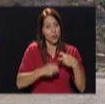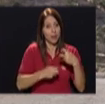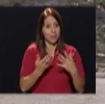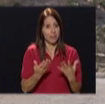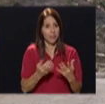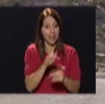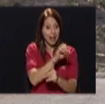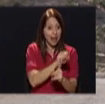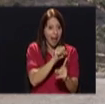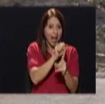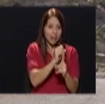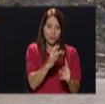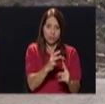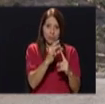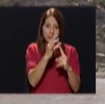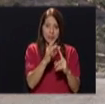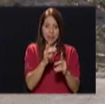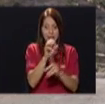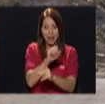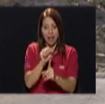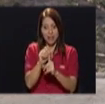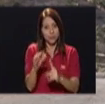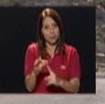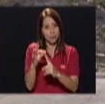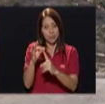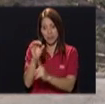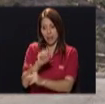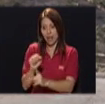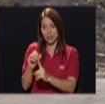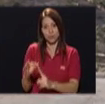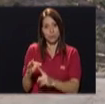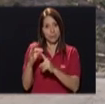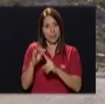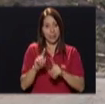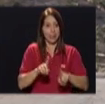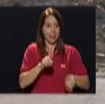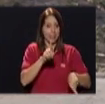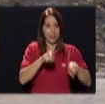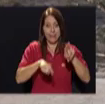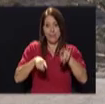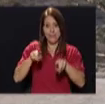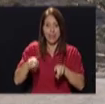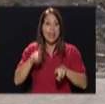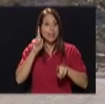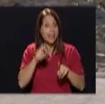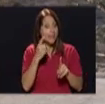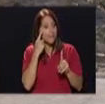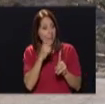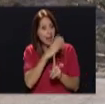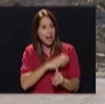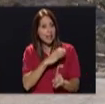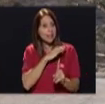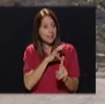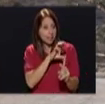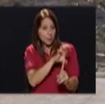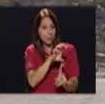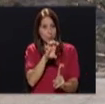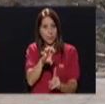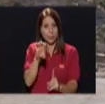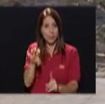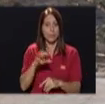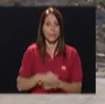ingresar, ¿verdad?, a las infraestructuras, ¿verdad? Entonces, es cada caso particular, hay que irlo viendo de